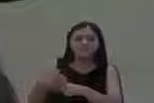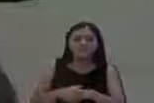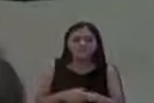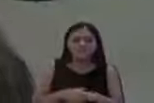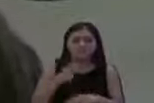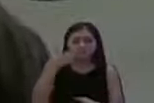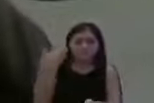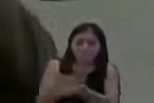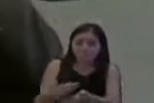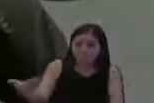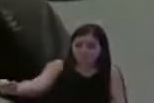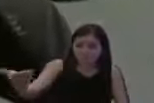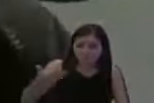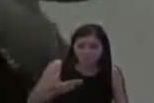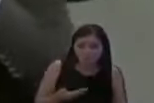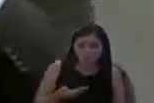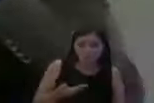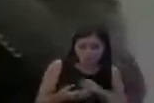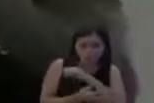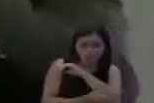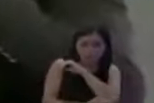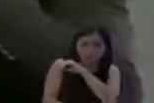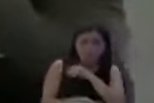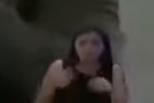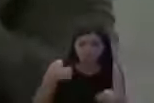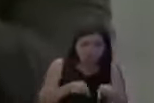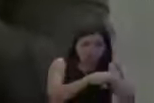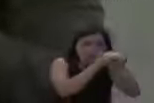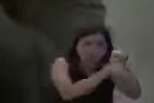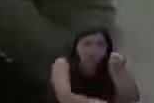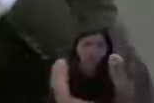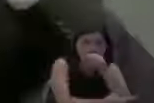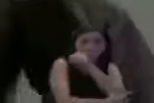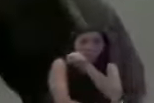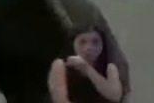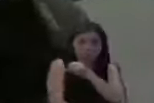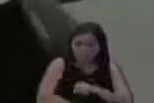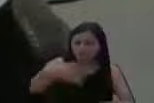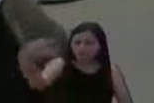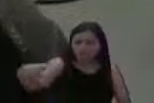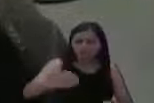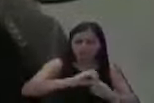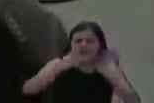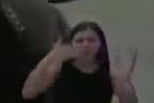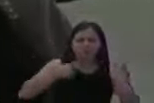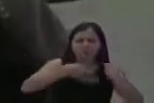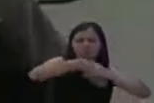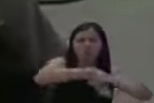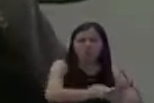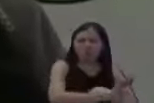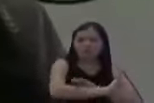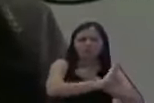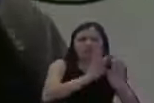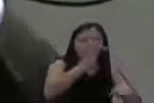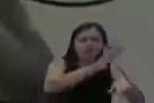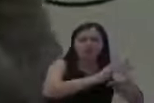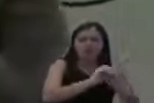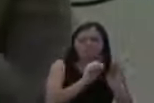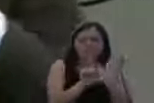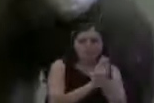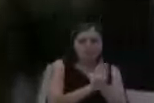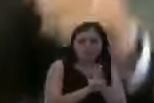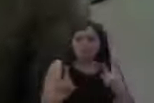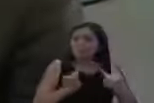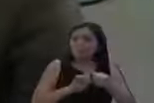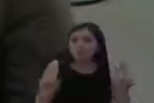demuestran que esto es para los pobres para la clase media archivo definitivamente los proyectos pero nos están engañando